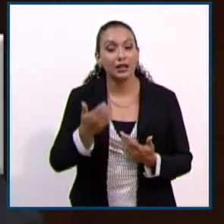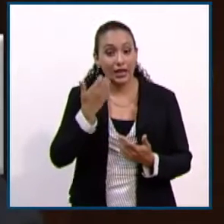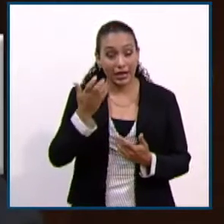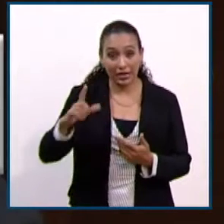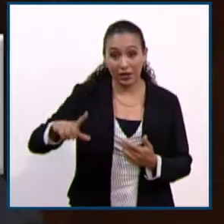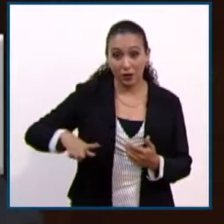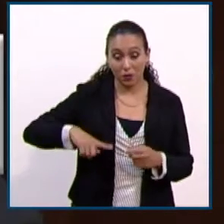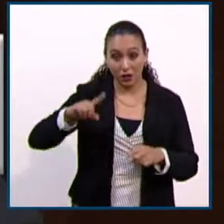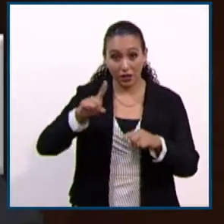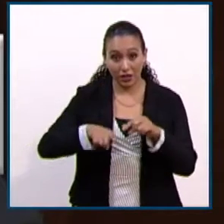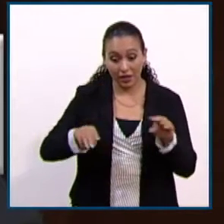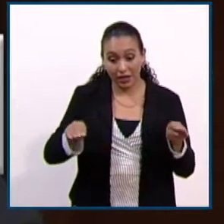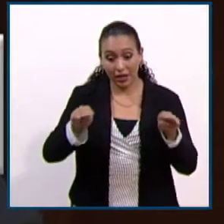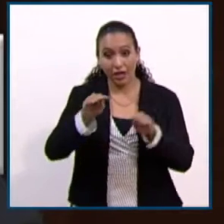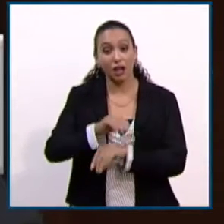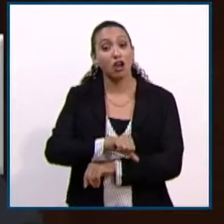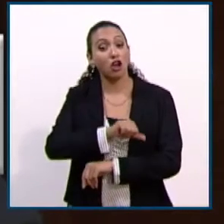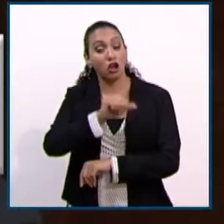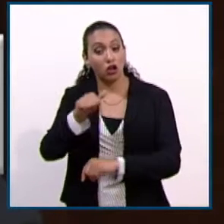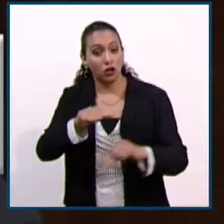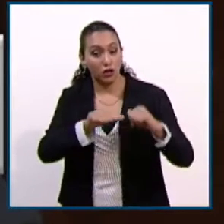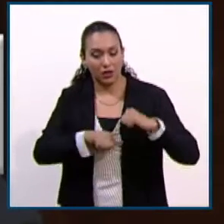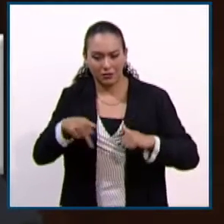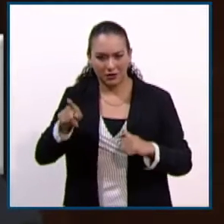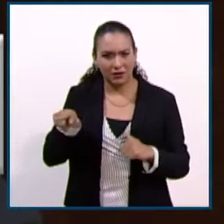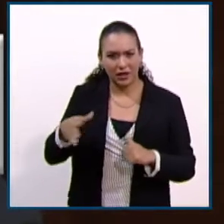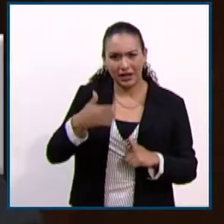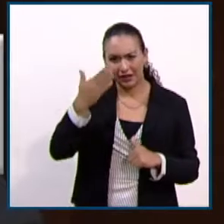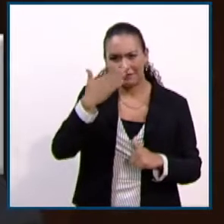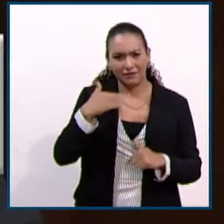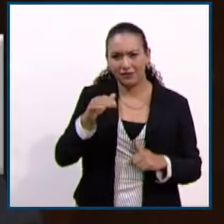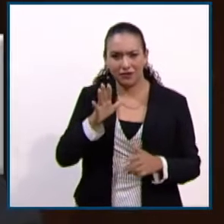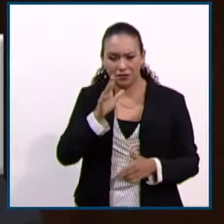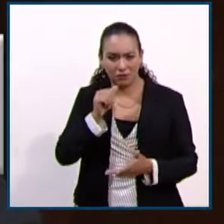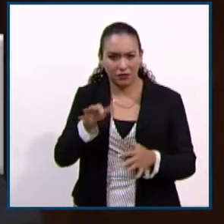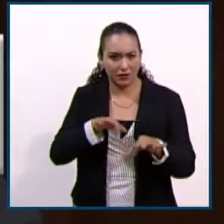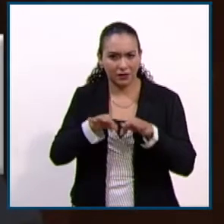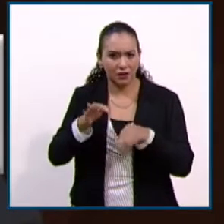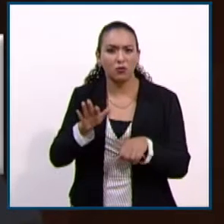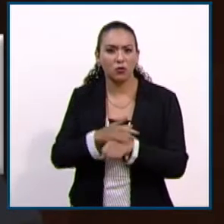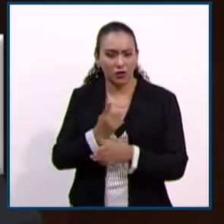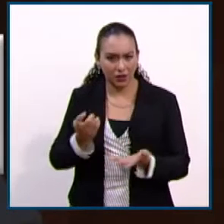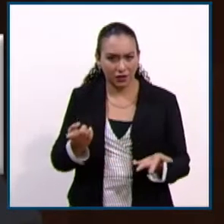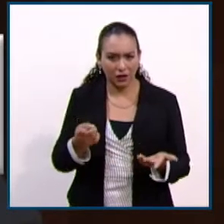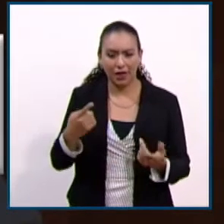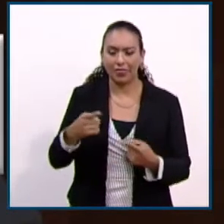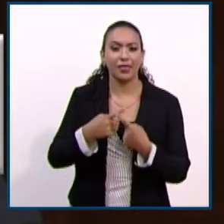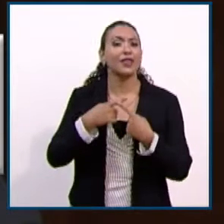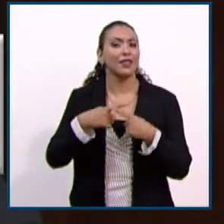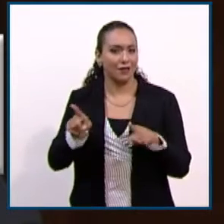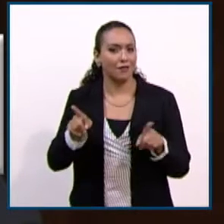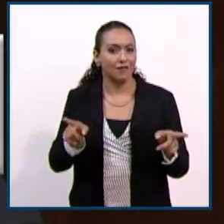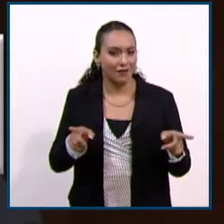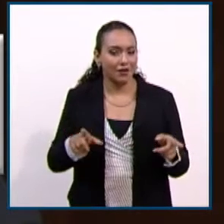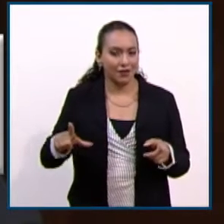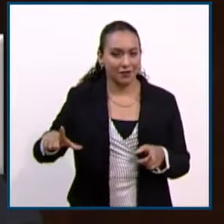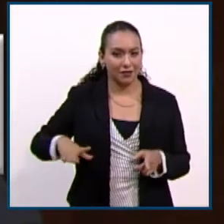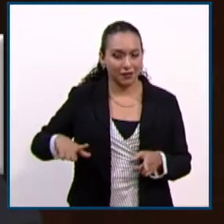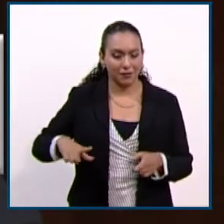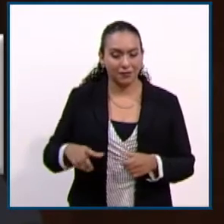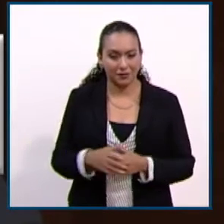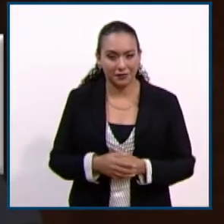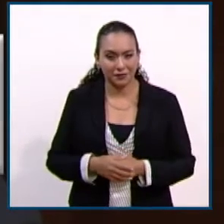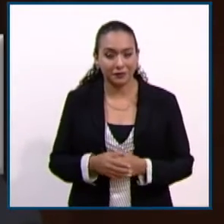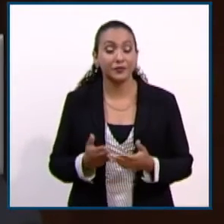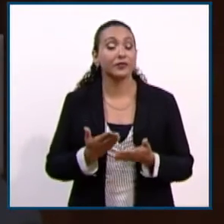gobernador por una autoridad que carece de competencia para hacerlo, porque es distinta al jurado de sentencia,